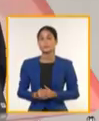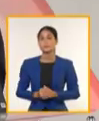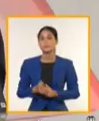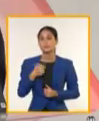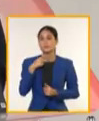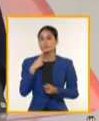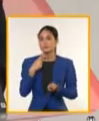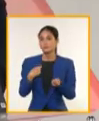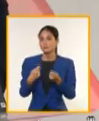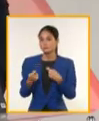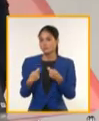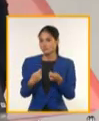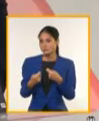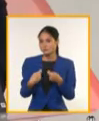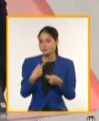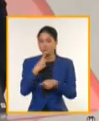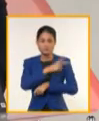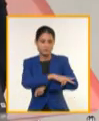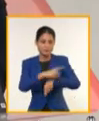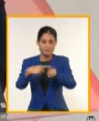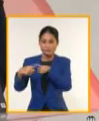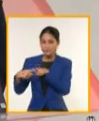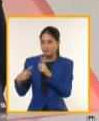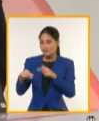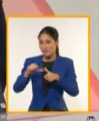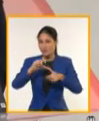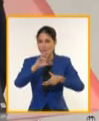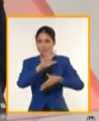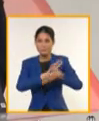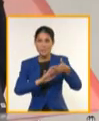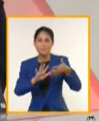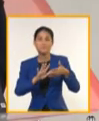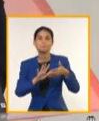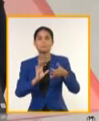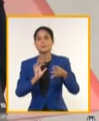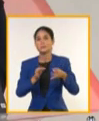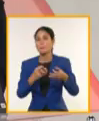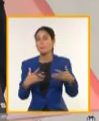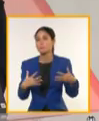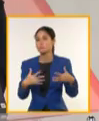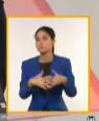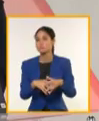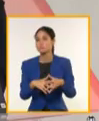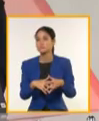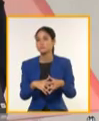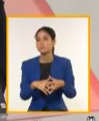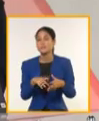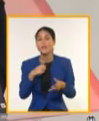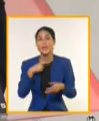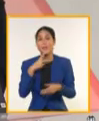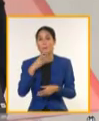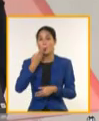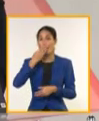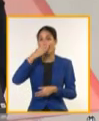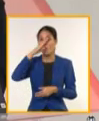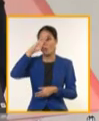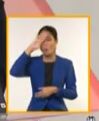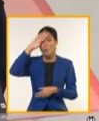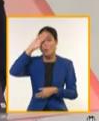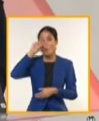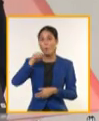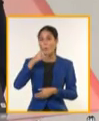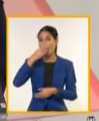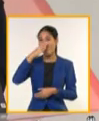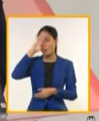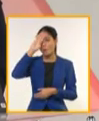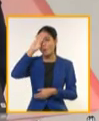más profundo con otros países latinoamericanos. Siempre está ese sentimiento de que es el país amigo, es el país